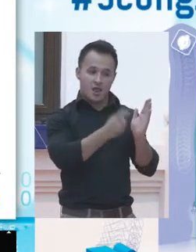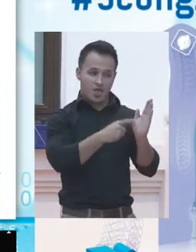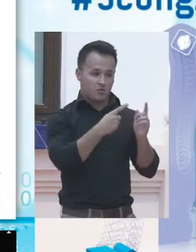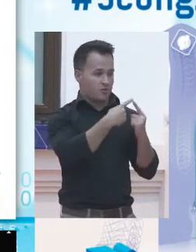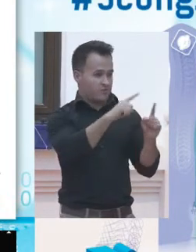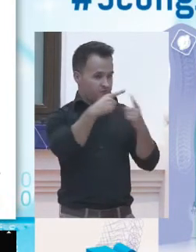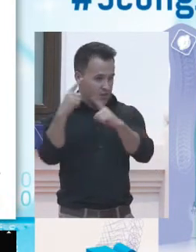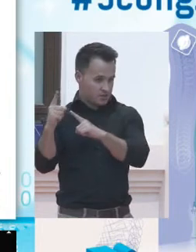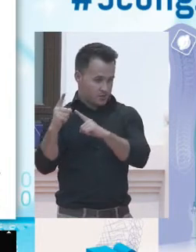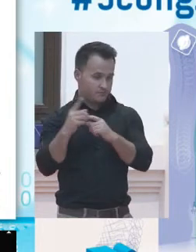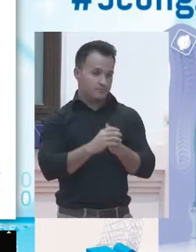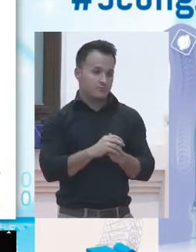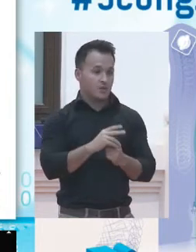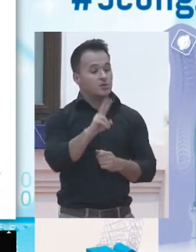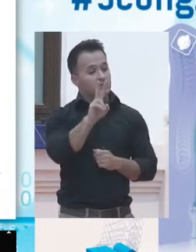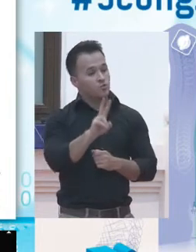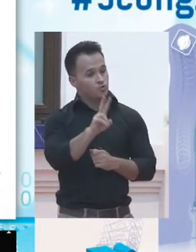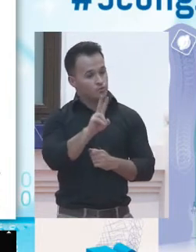legislaciones. Lo segundo